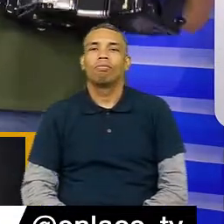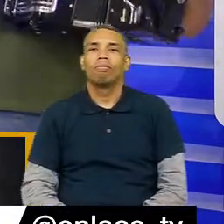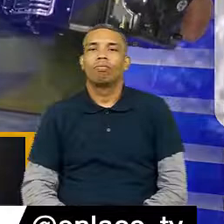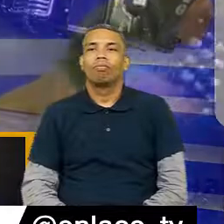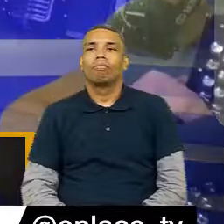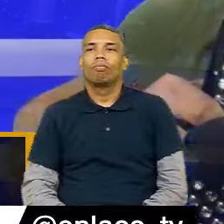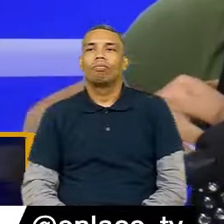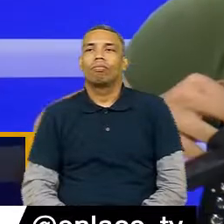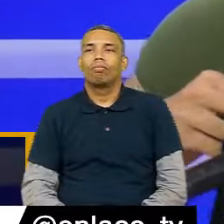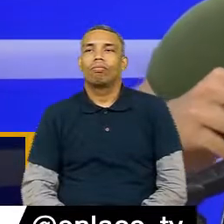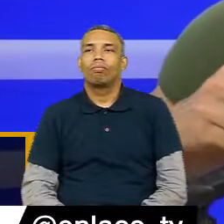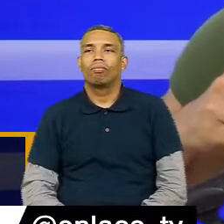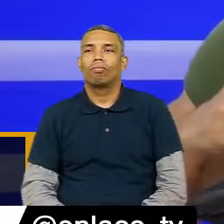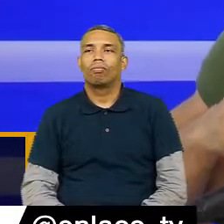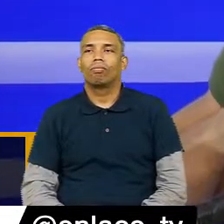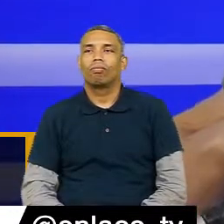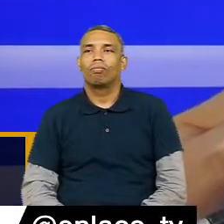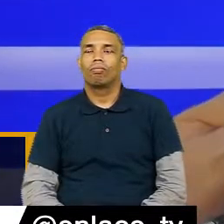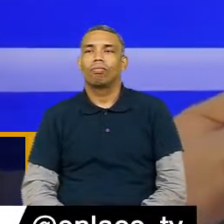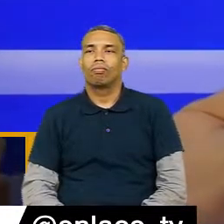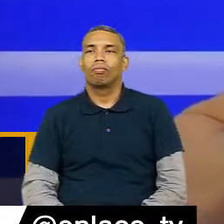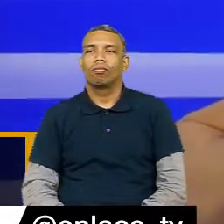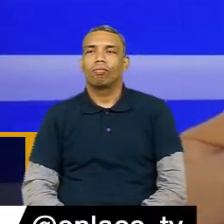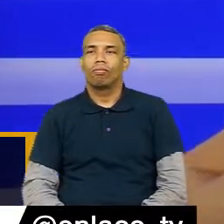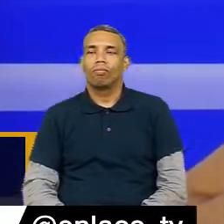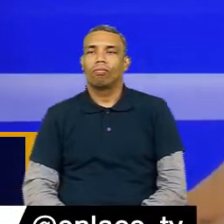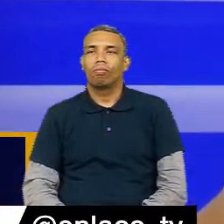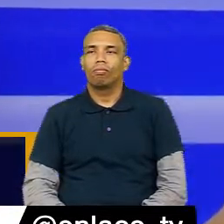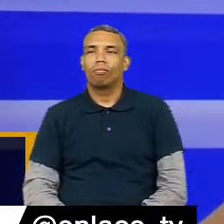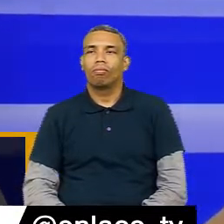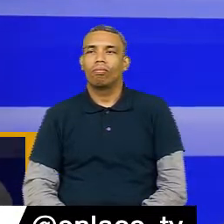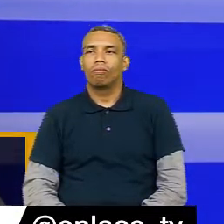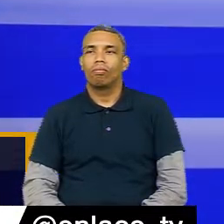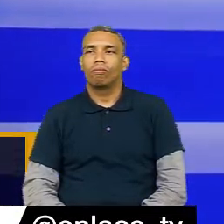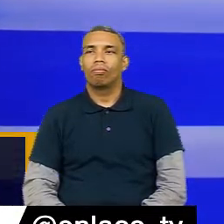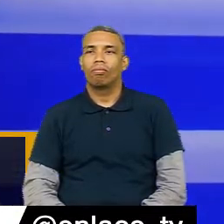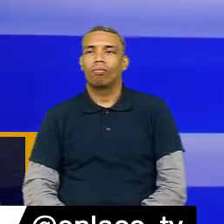¡Ay, ya yo sé que mucha gente quiere que se termine lo nuestro!